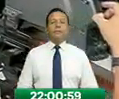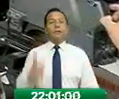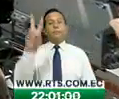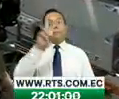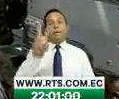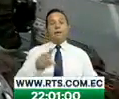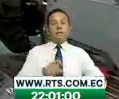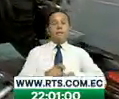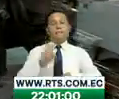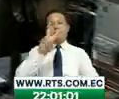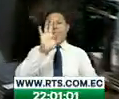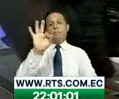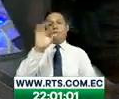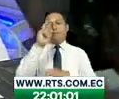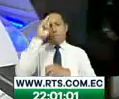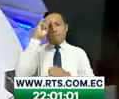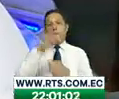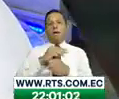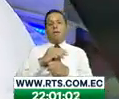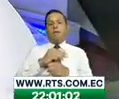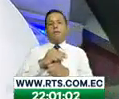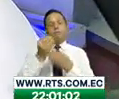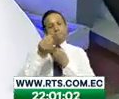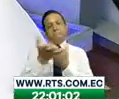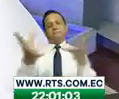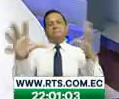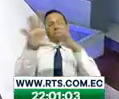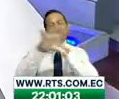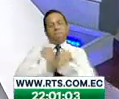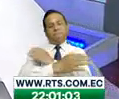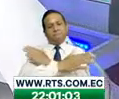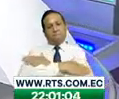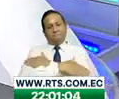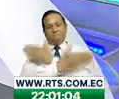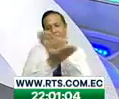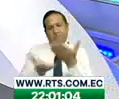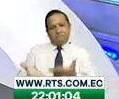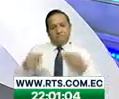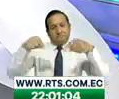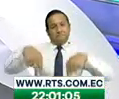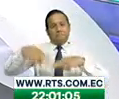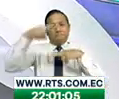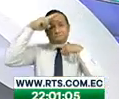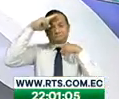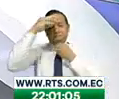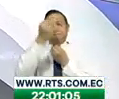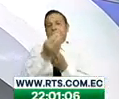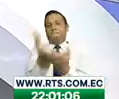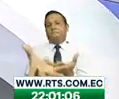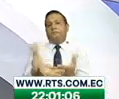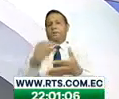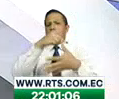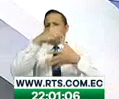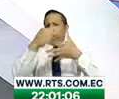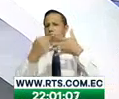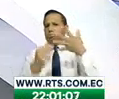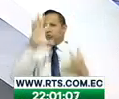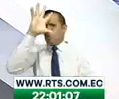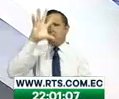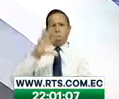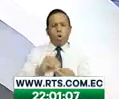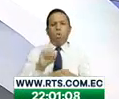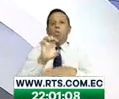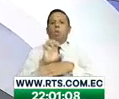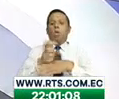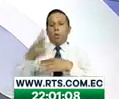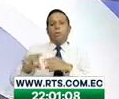lunes 29 de mayo, amigos televidentes, les damos la cordial bienvenida a la emisión estelar de su informativo La Noticia. Les tenemos completa información de lo que ocurre en Ecuador